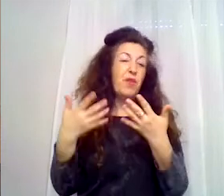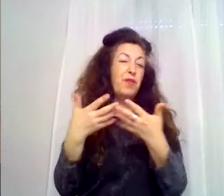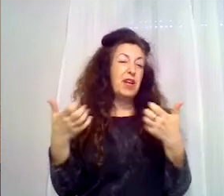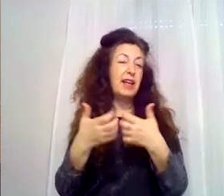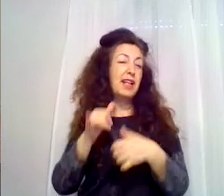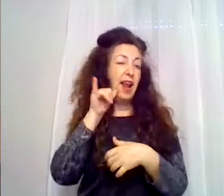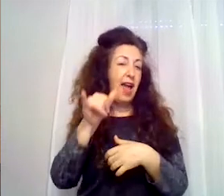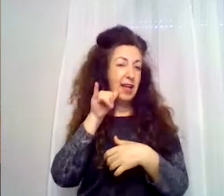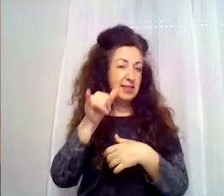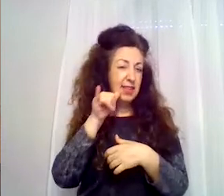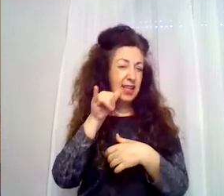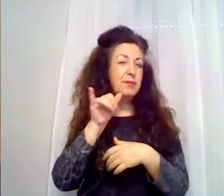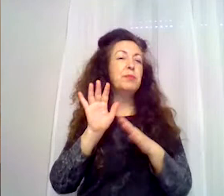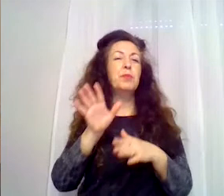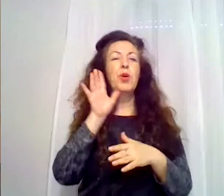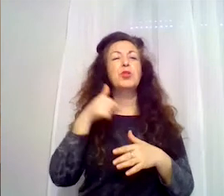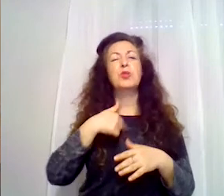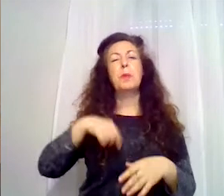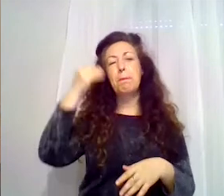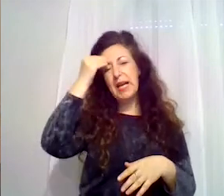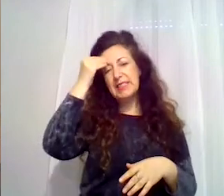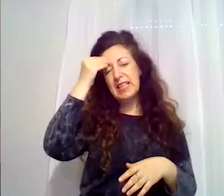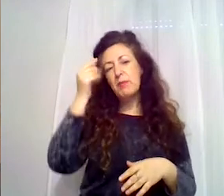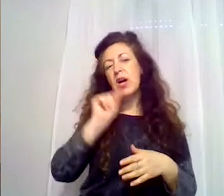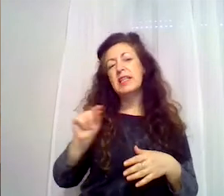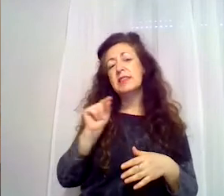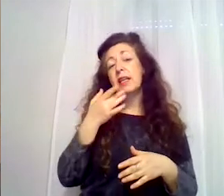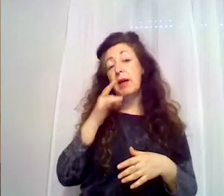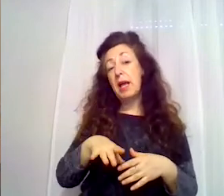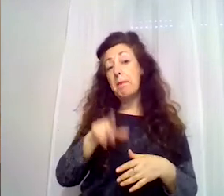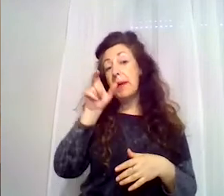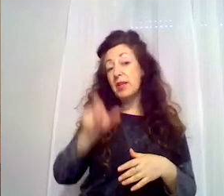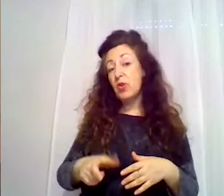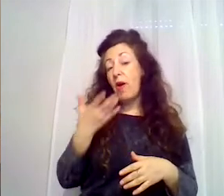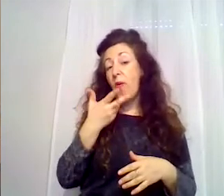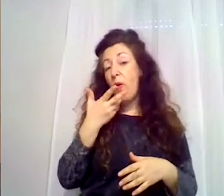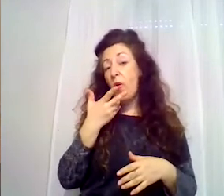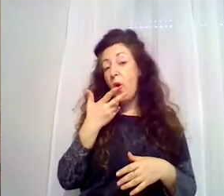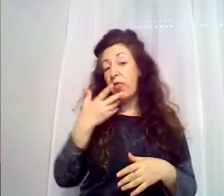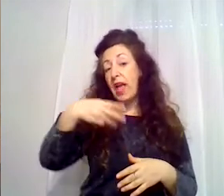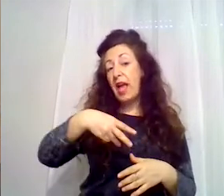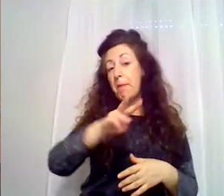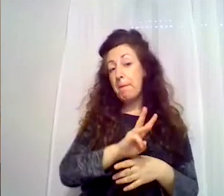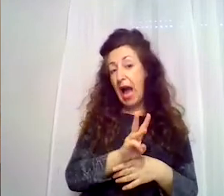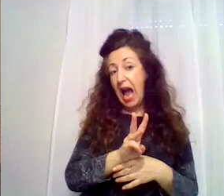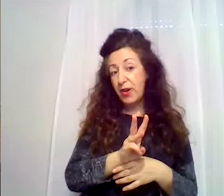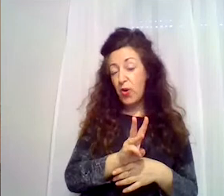déjenme que lo vea porque no veo más que tengo que ponerme muy cerca para verlo.